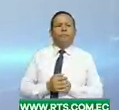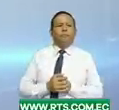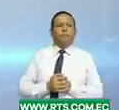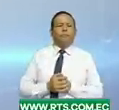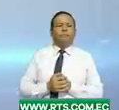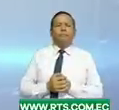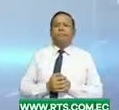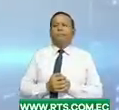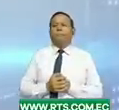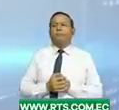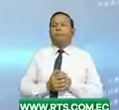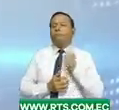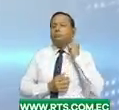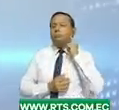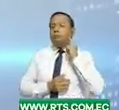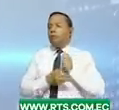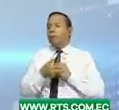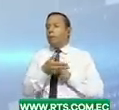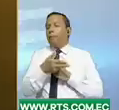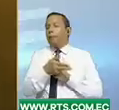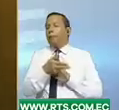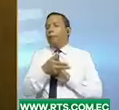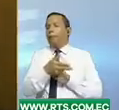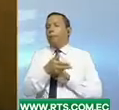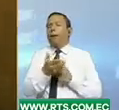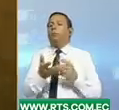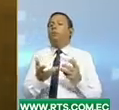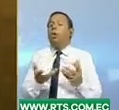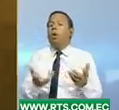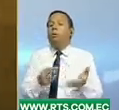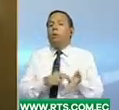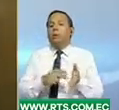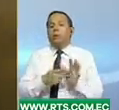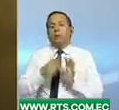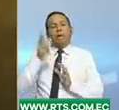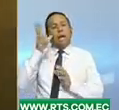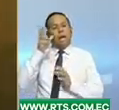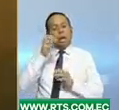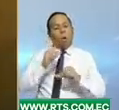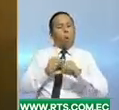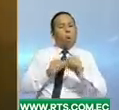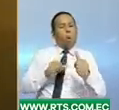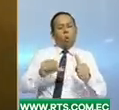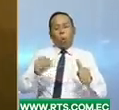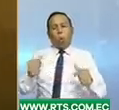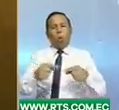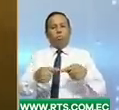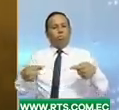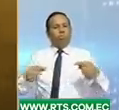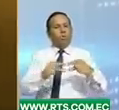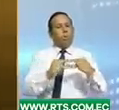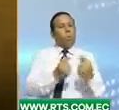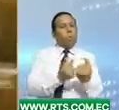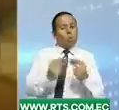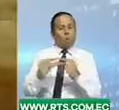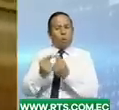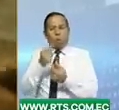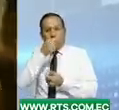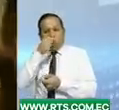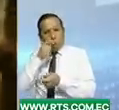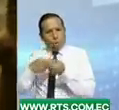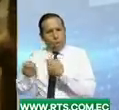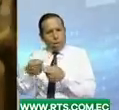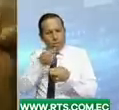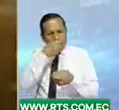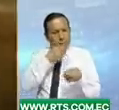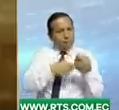El móvil del crimen serían por represalias relacionadas a la disputa de territorio para el microtráfico de